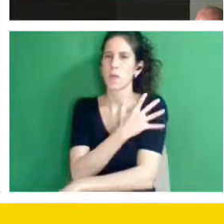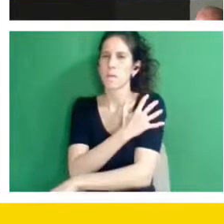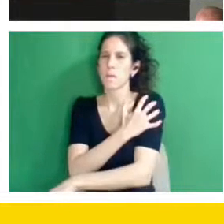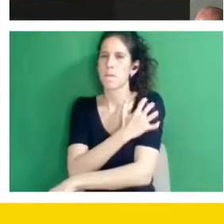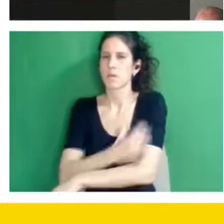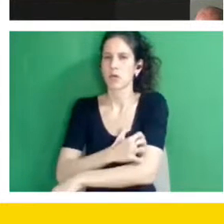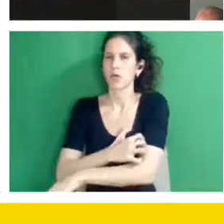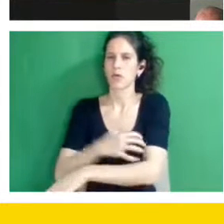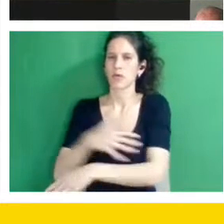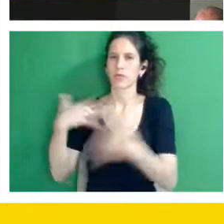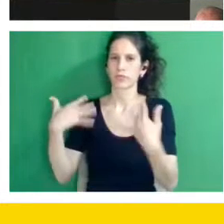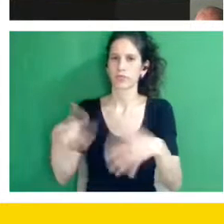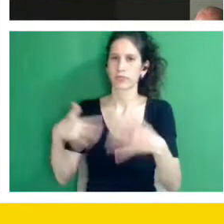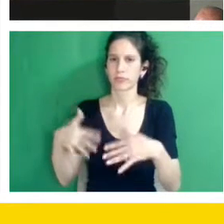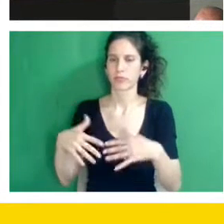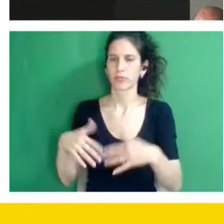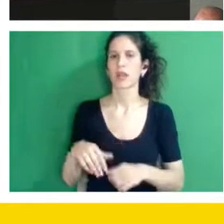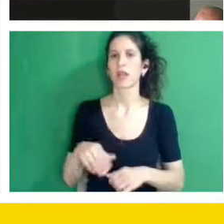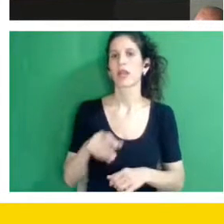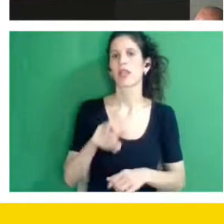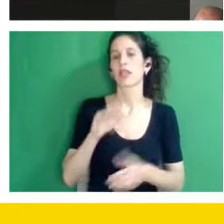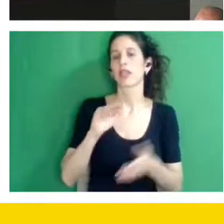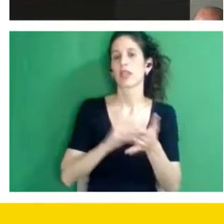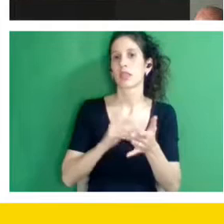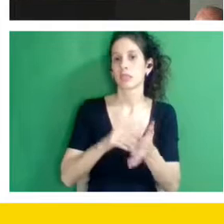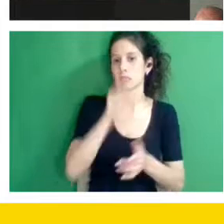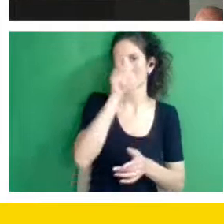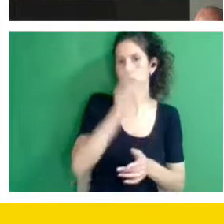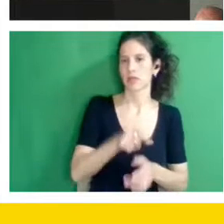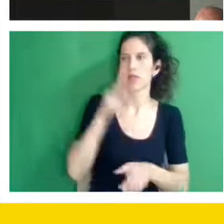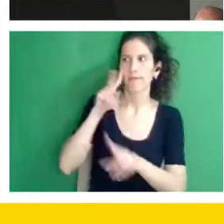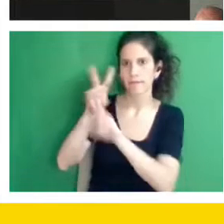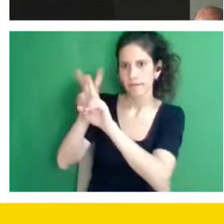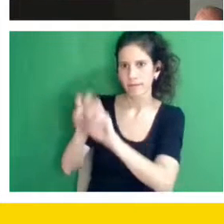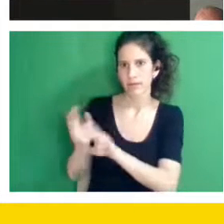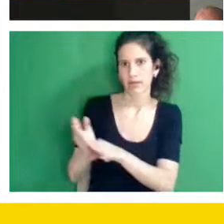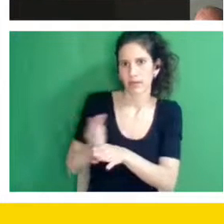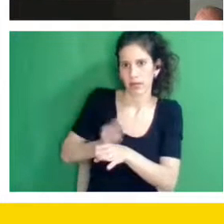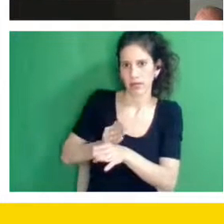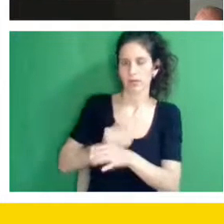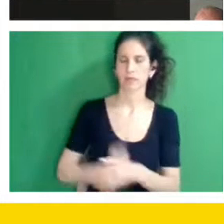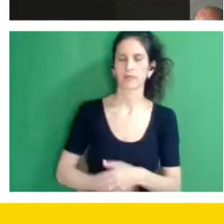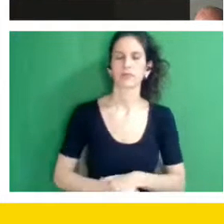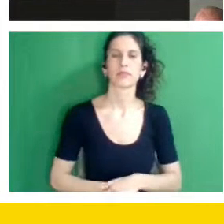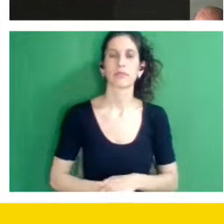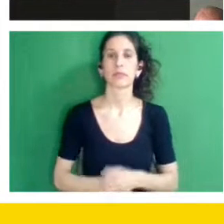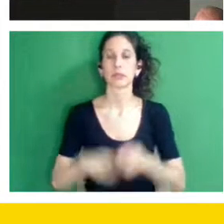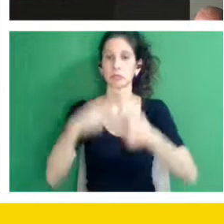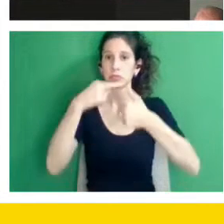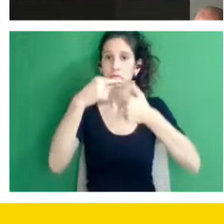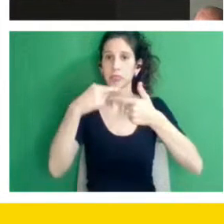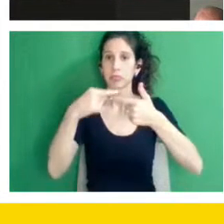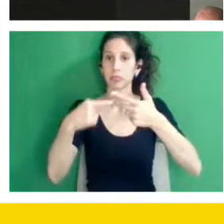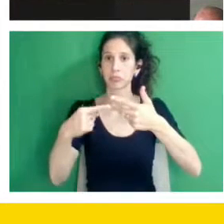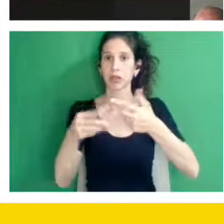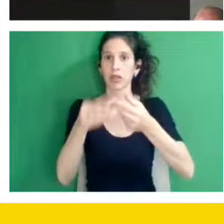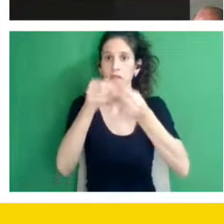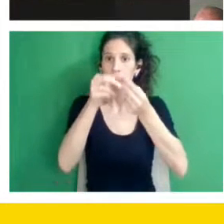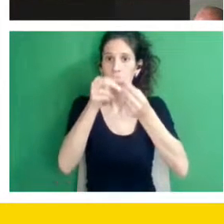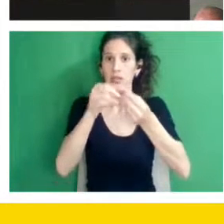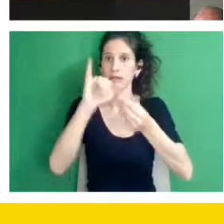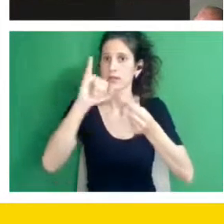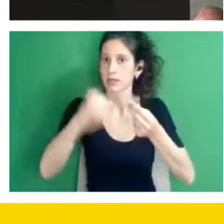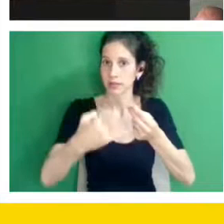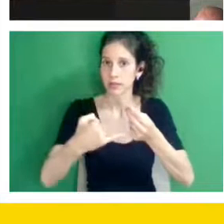de focalización de hogares que les mostraba inicialmente. Si la evaluación es positiva, tiene acceso a